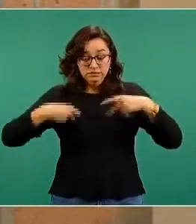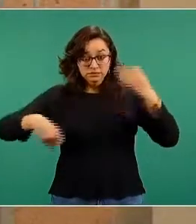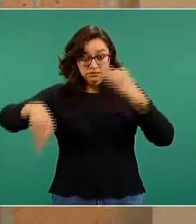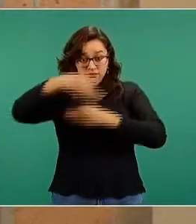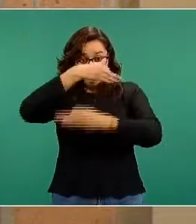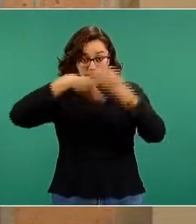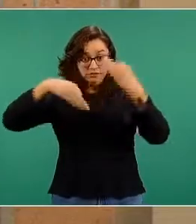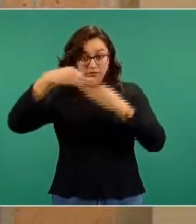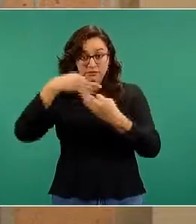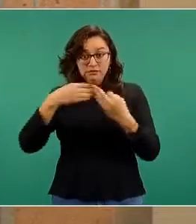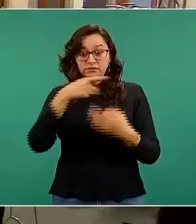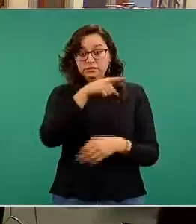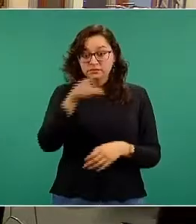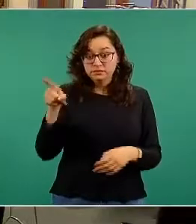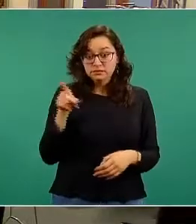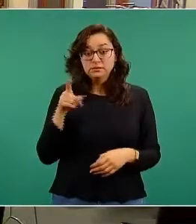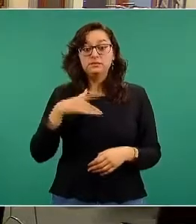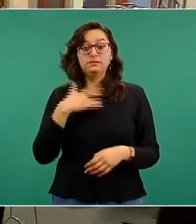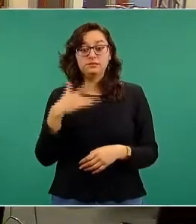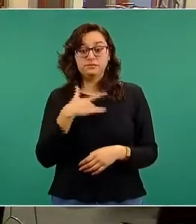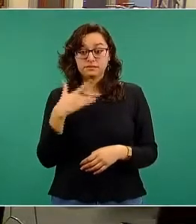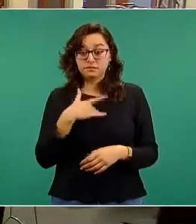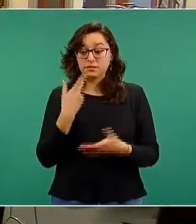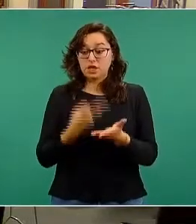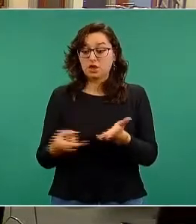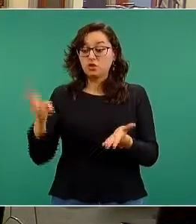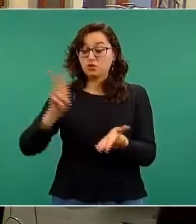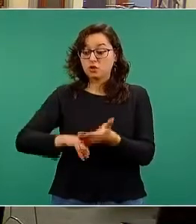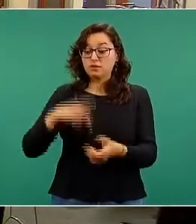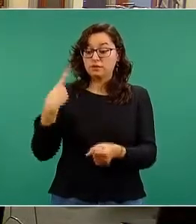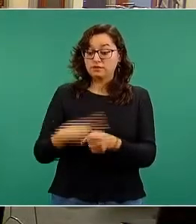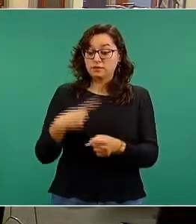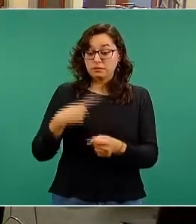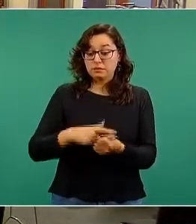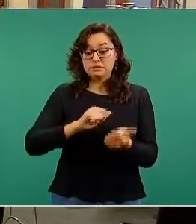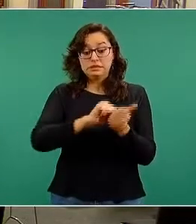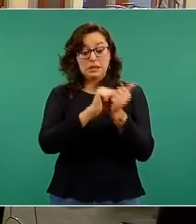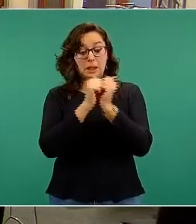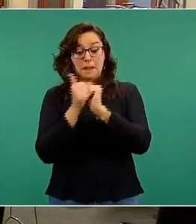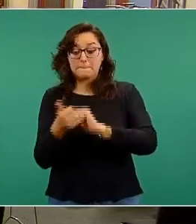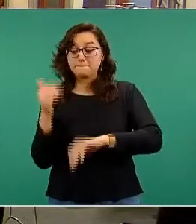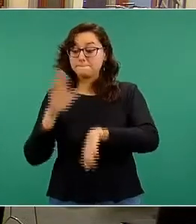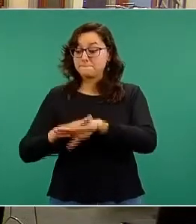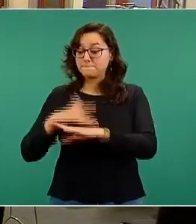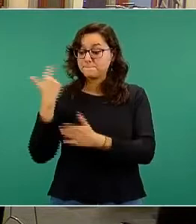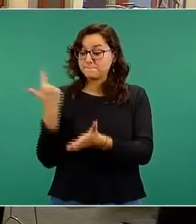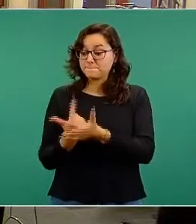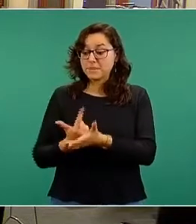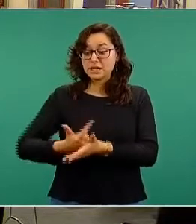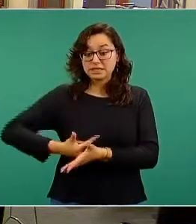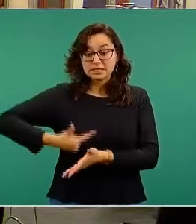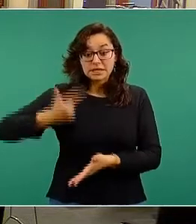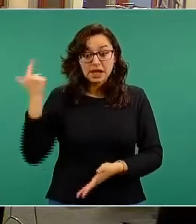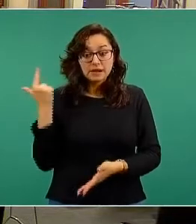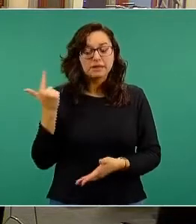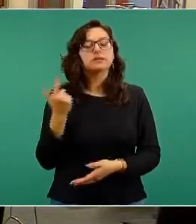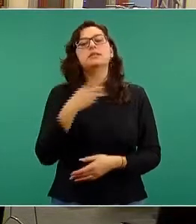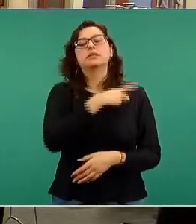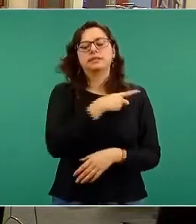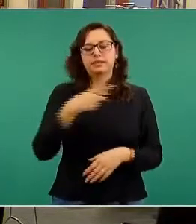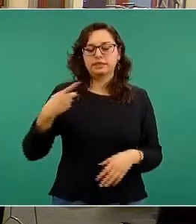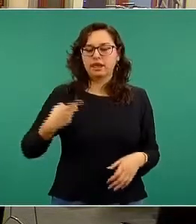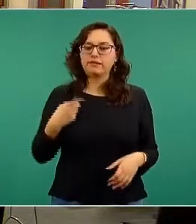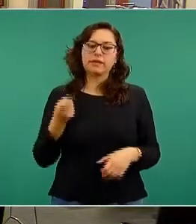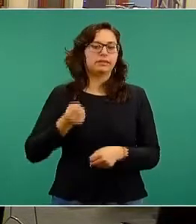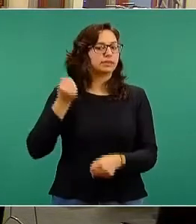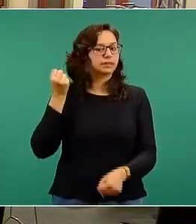un incremento de factor de riesgo para desarrollar COVID-19 severa, es importante que